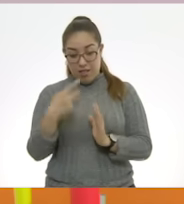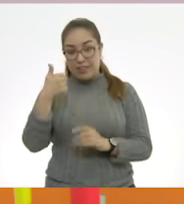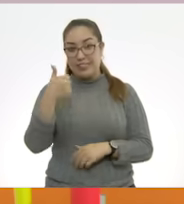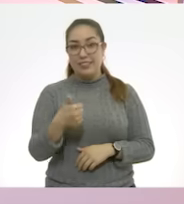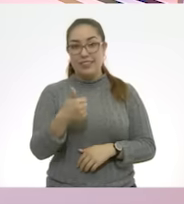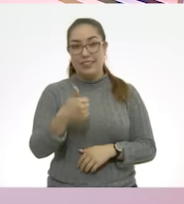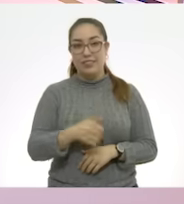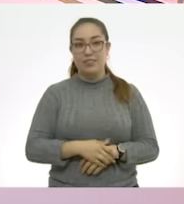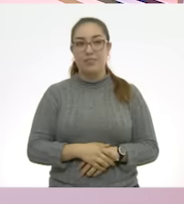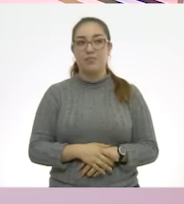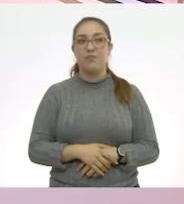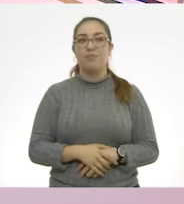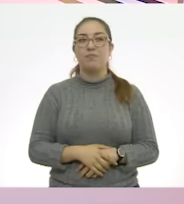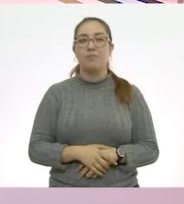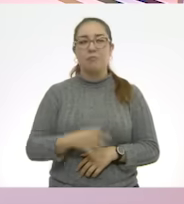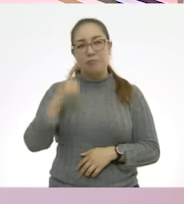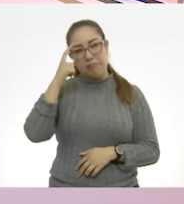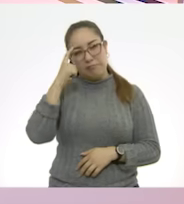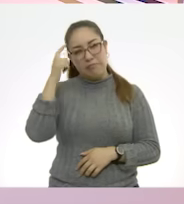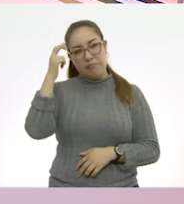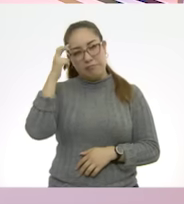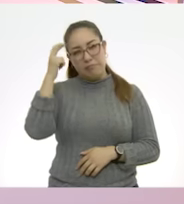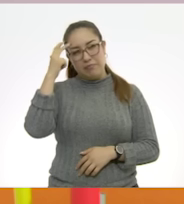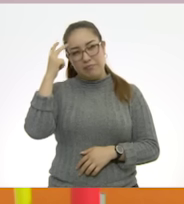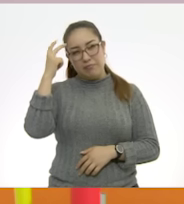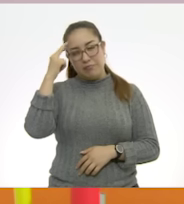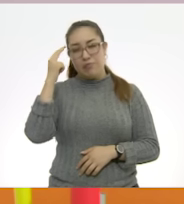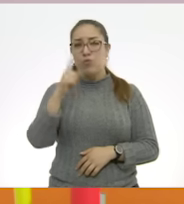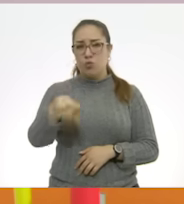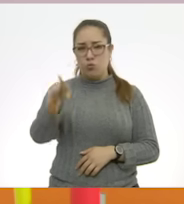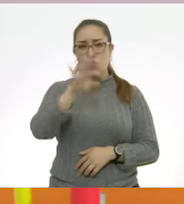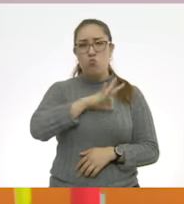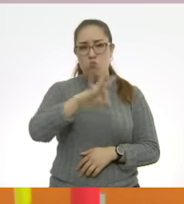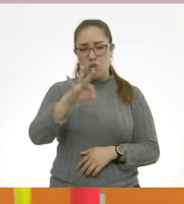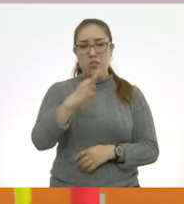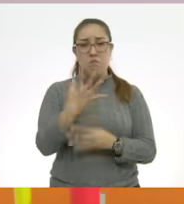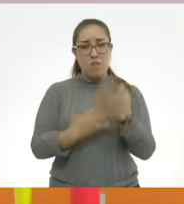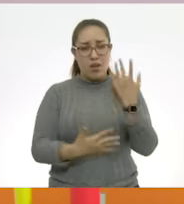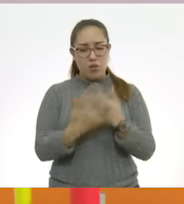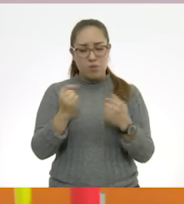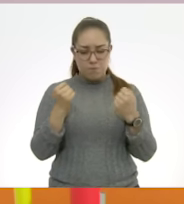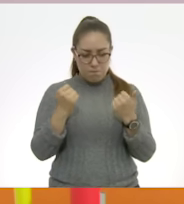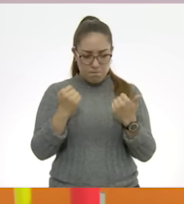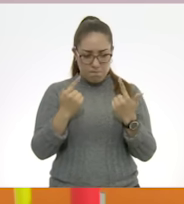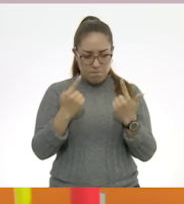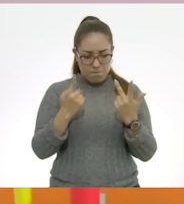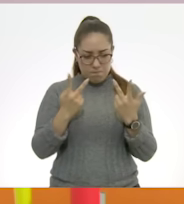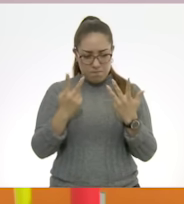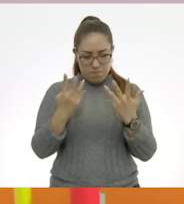6 por 6. Puedes ir contando con los dedos. Ocupa la tabla que estuvimos haciendo el día de ayer.